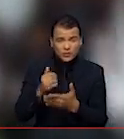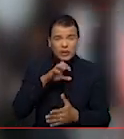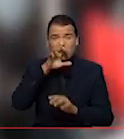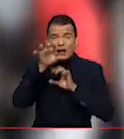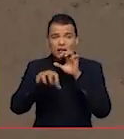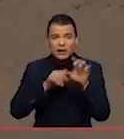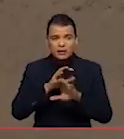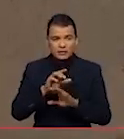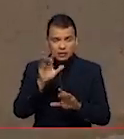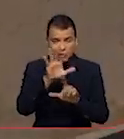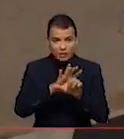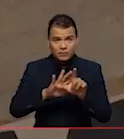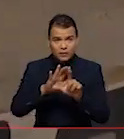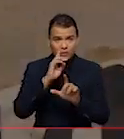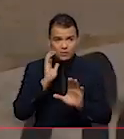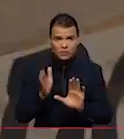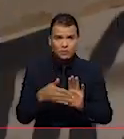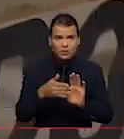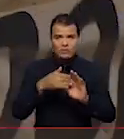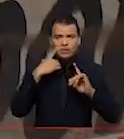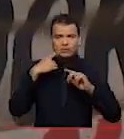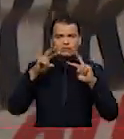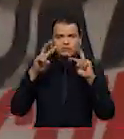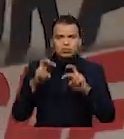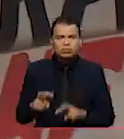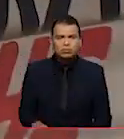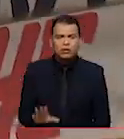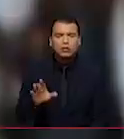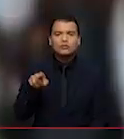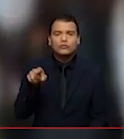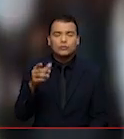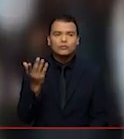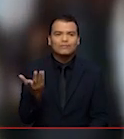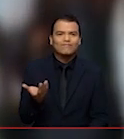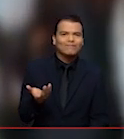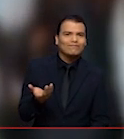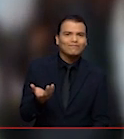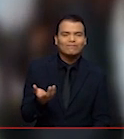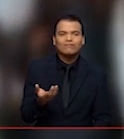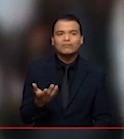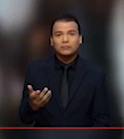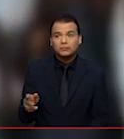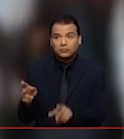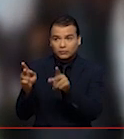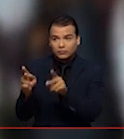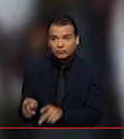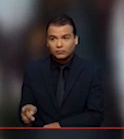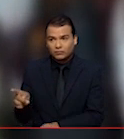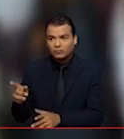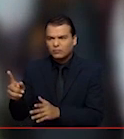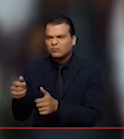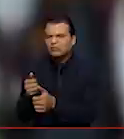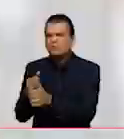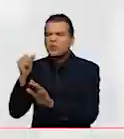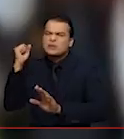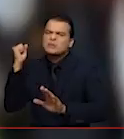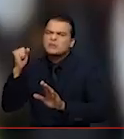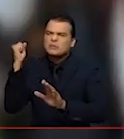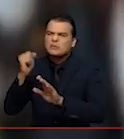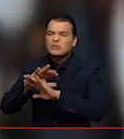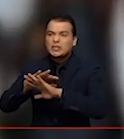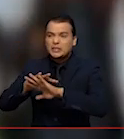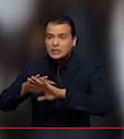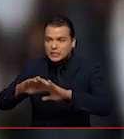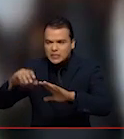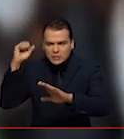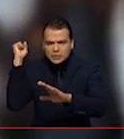Tres videos de seguridad son analizados por investigadores en el sitio del ataque, donde el agresor abandonó el cuchillo y escapó.